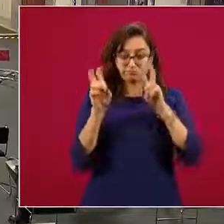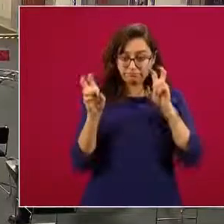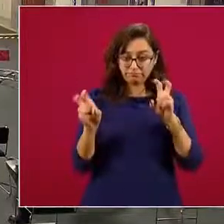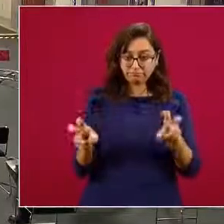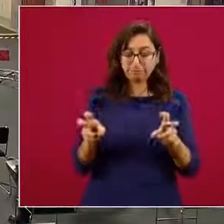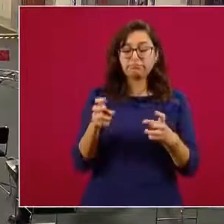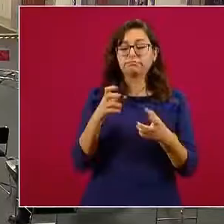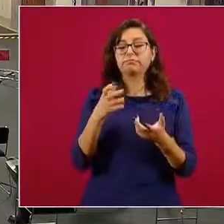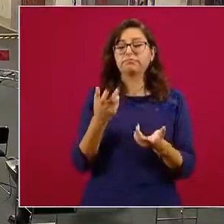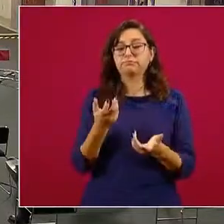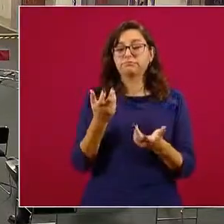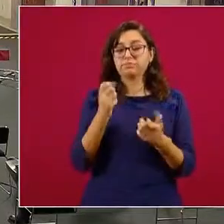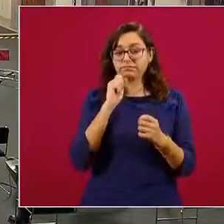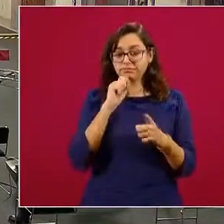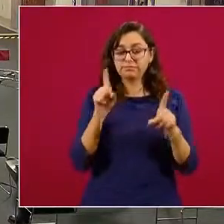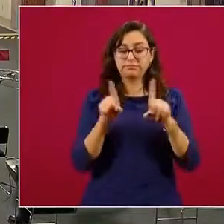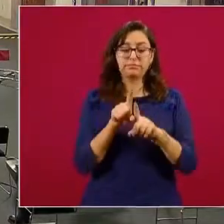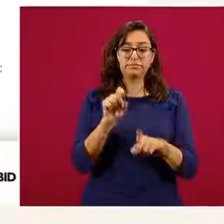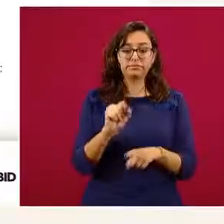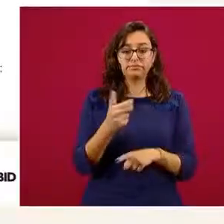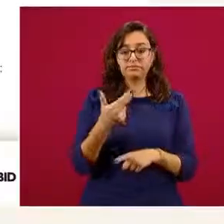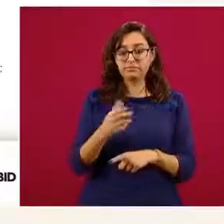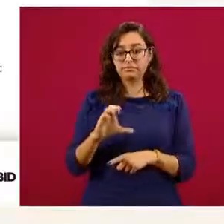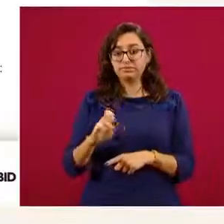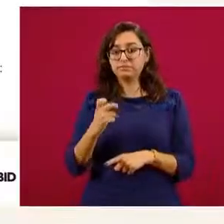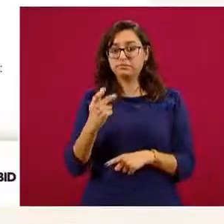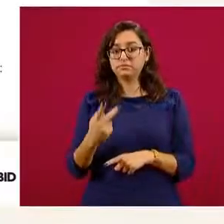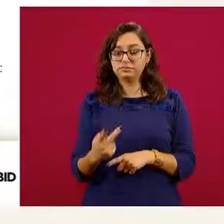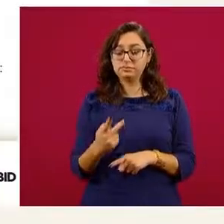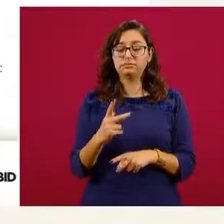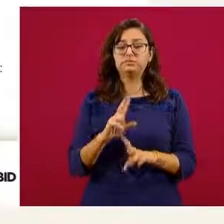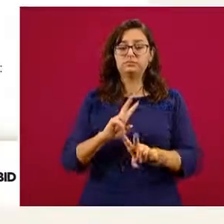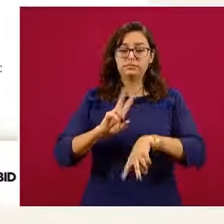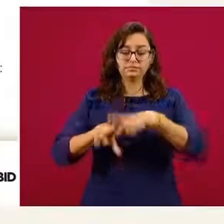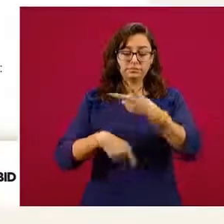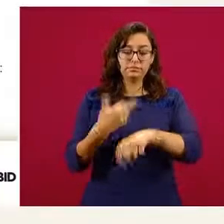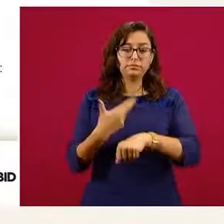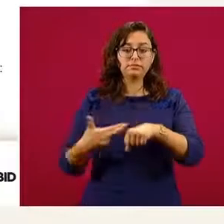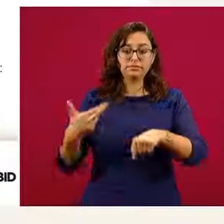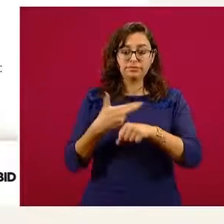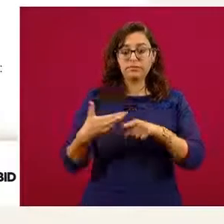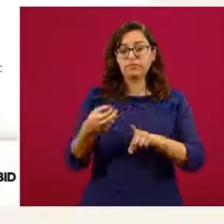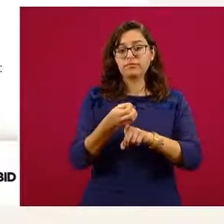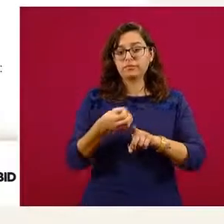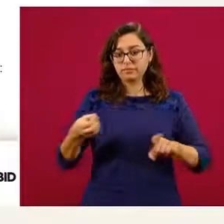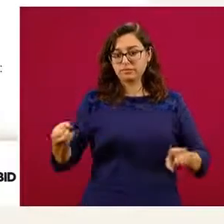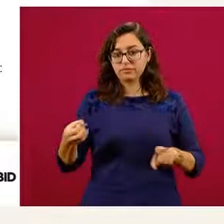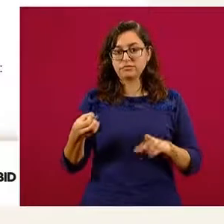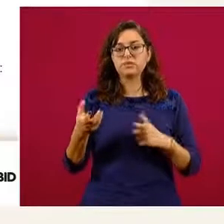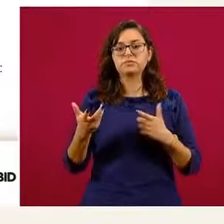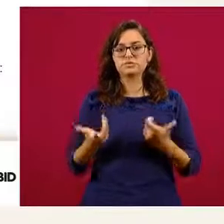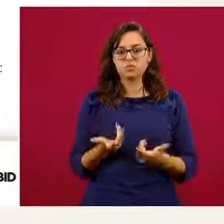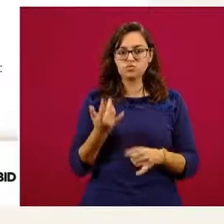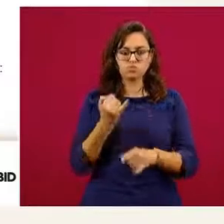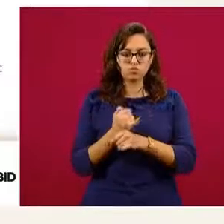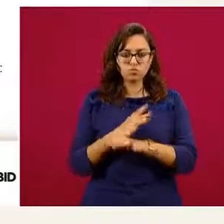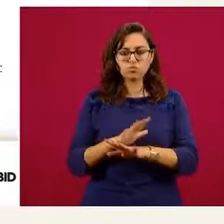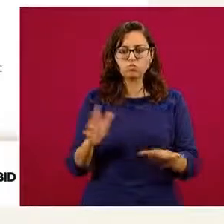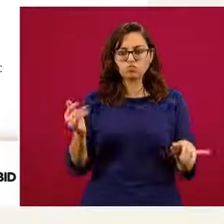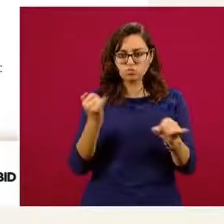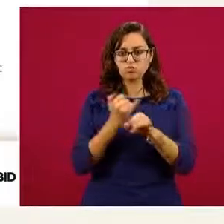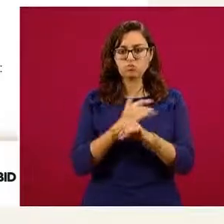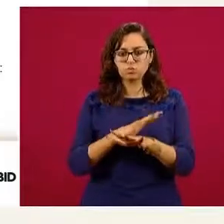créditos disponibles. La Secretaría de Hacienda y Crédito Público estará organizando ese segmento y nos dará bastante información